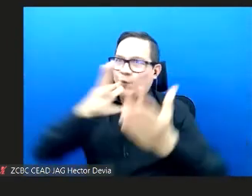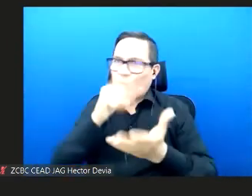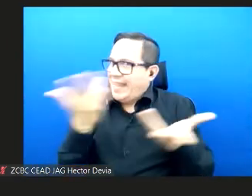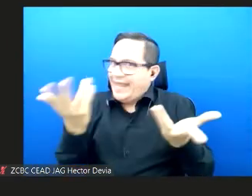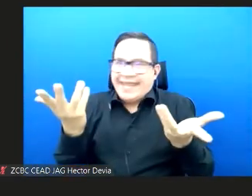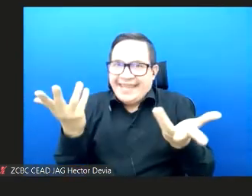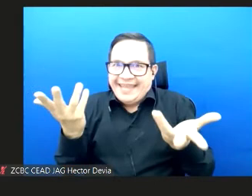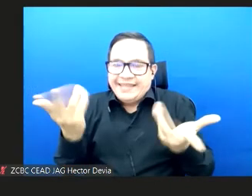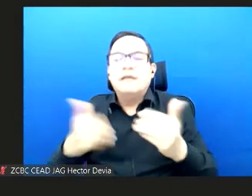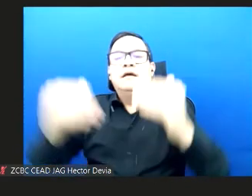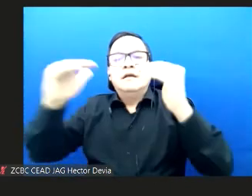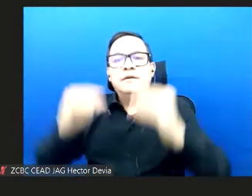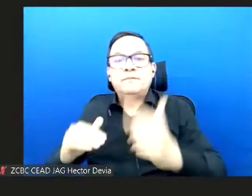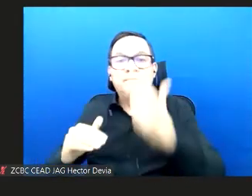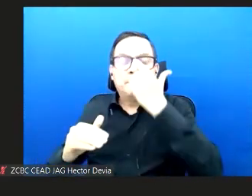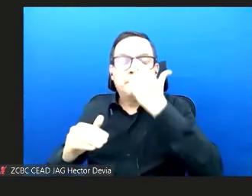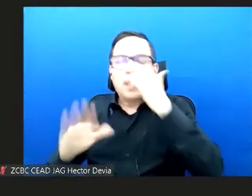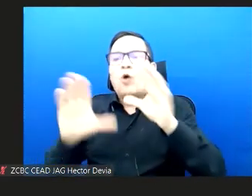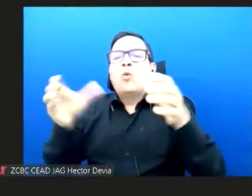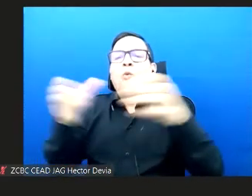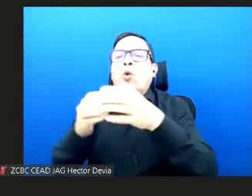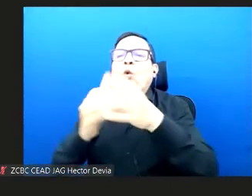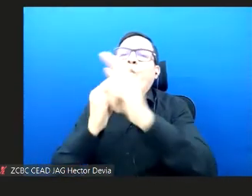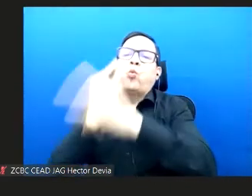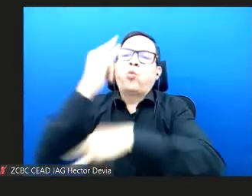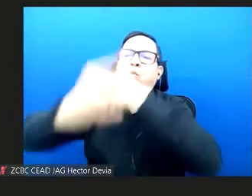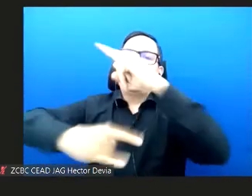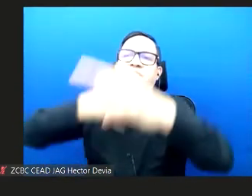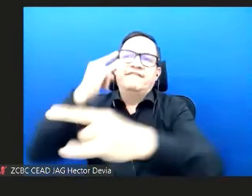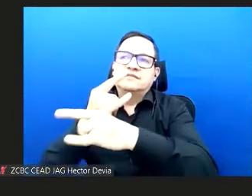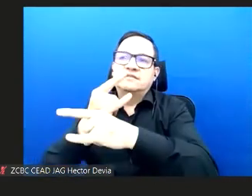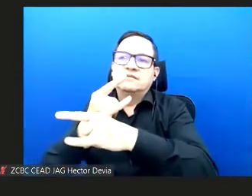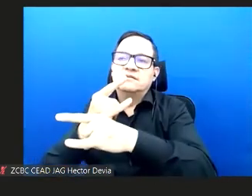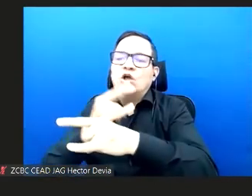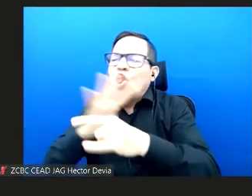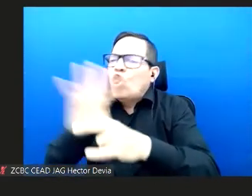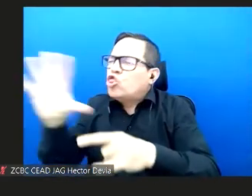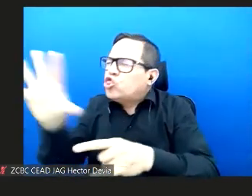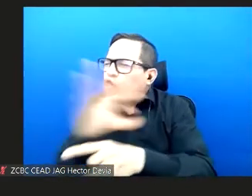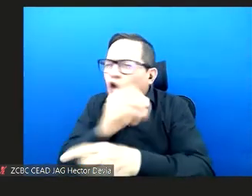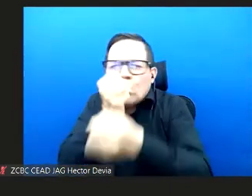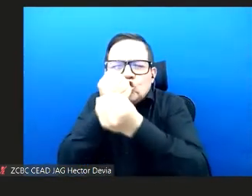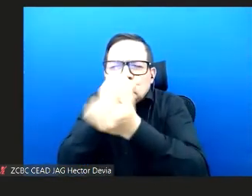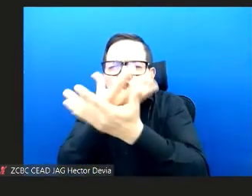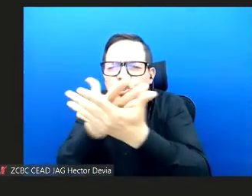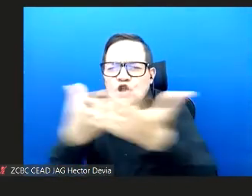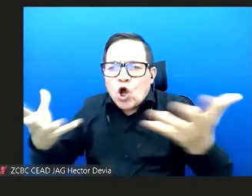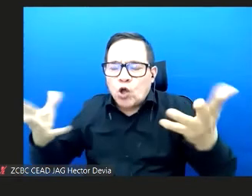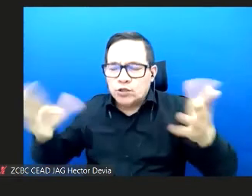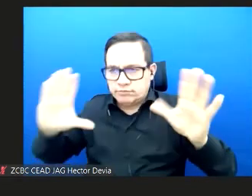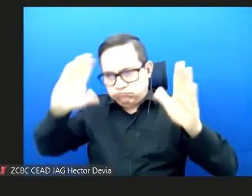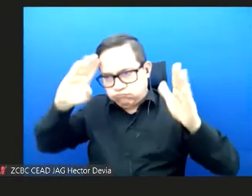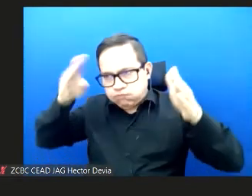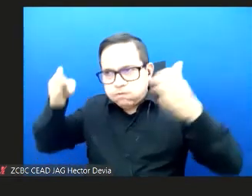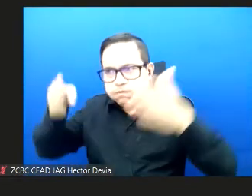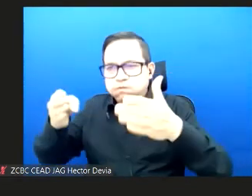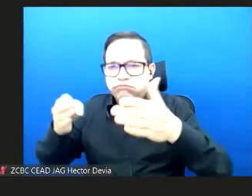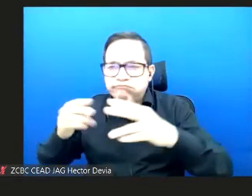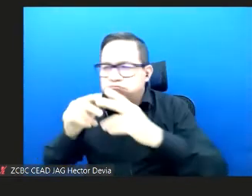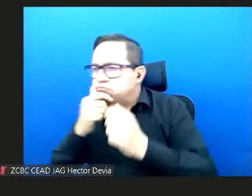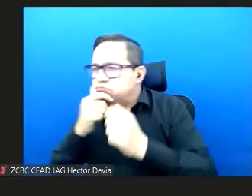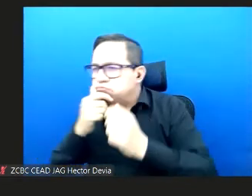Tenemos también el conjunto universal, que es aquel que está formado por todos los elementos que estén estudiando, que se estén estudiando.